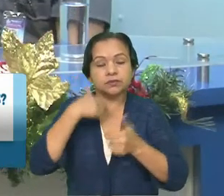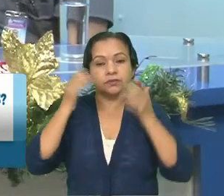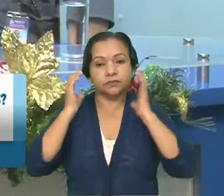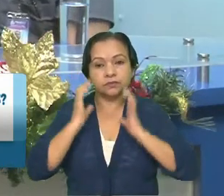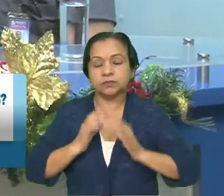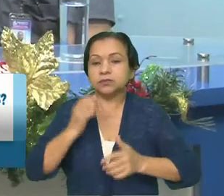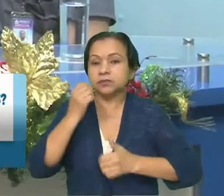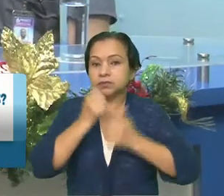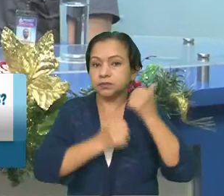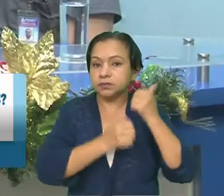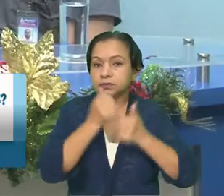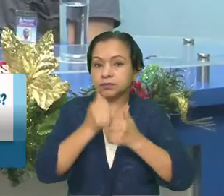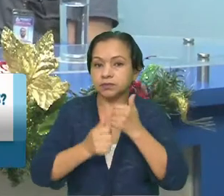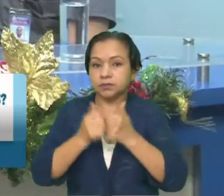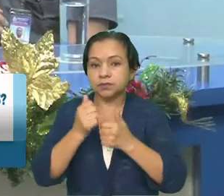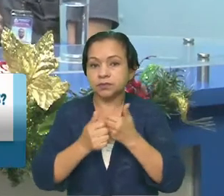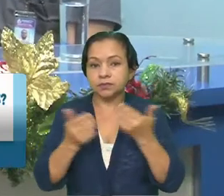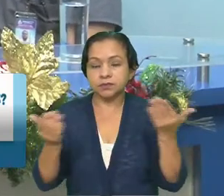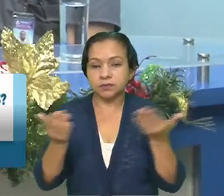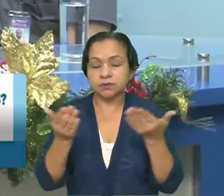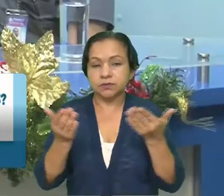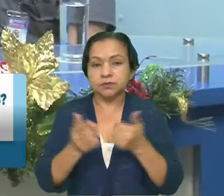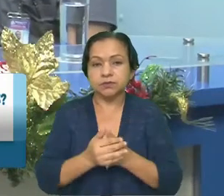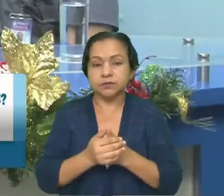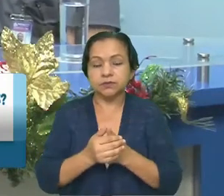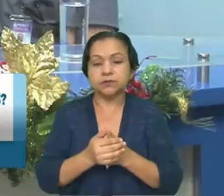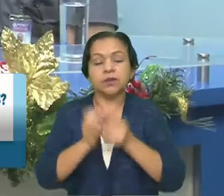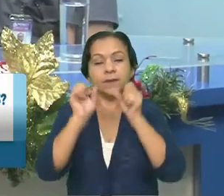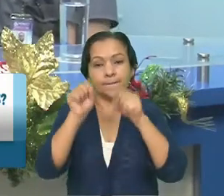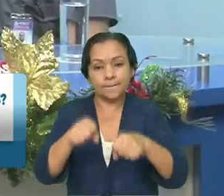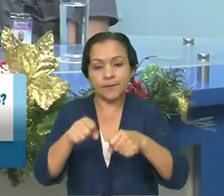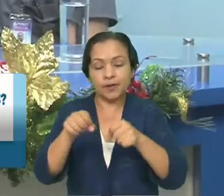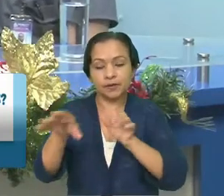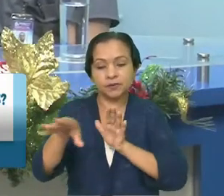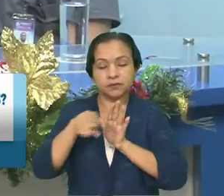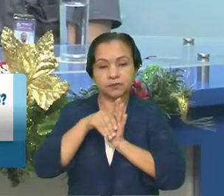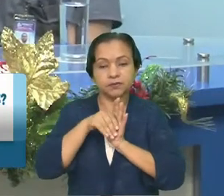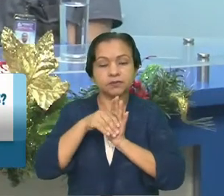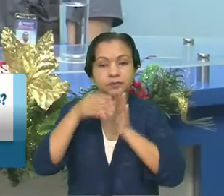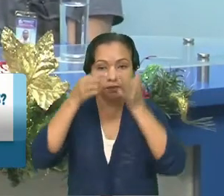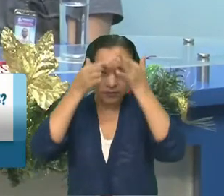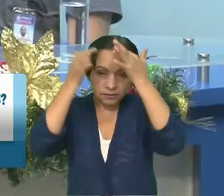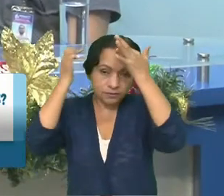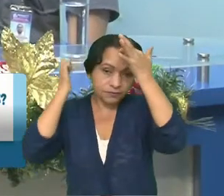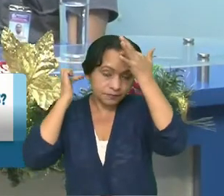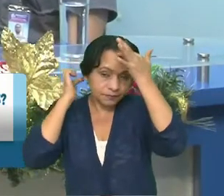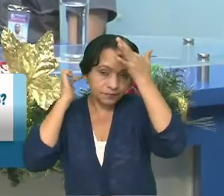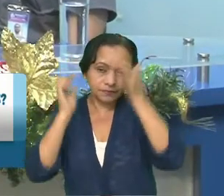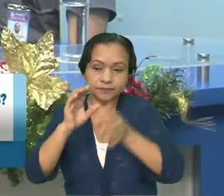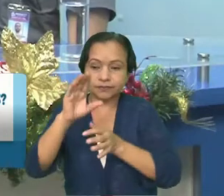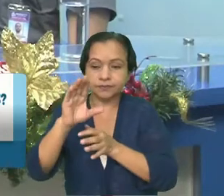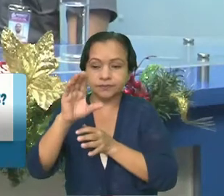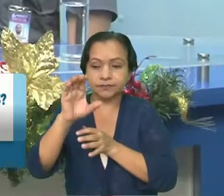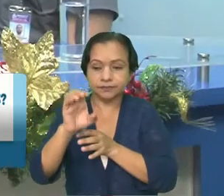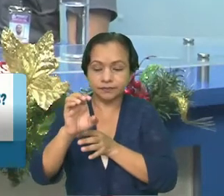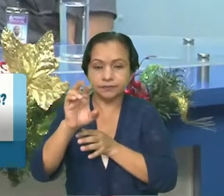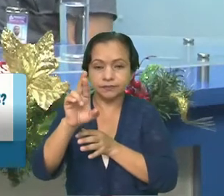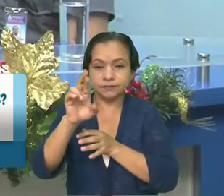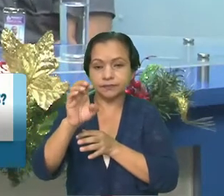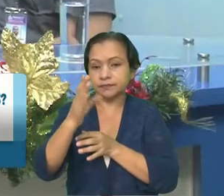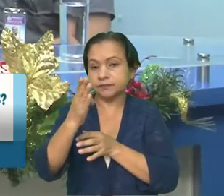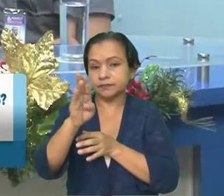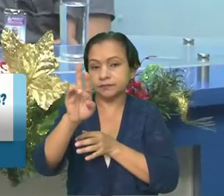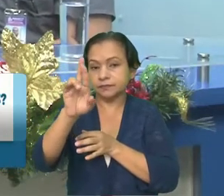en el sistema autoinmune y después de eso la célula ya logra pasar dentro del cerebro. Entonces, se habla de que